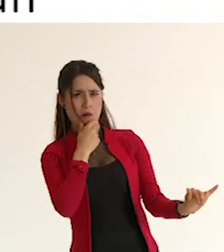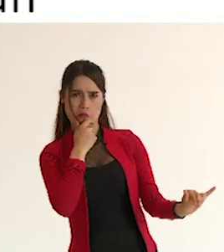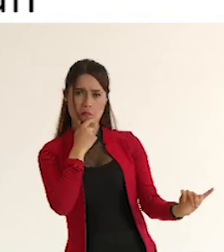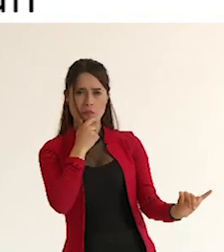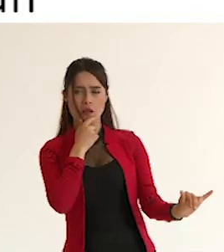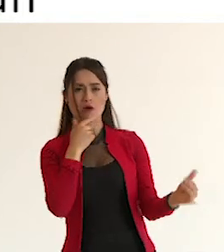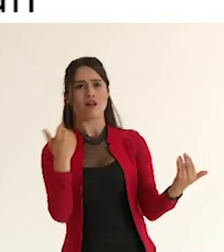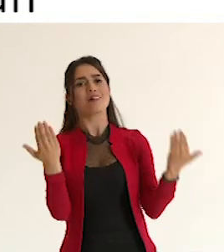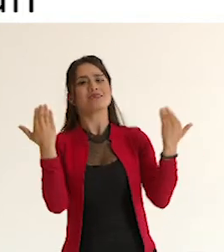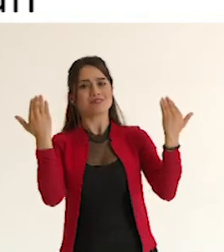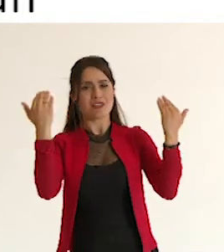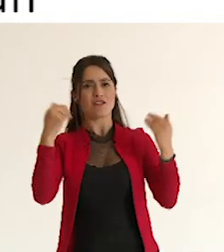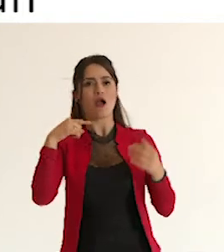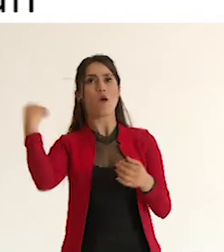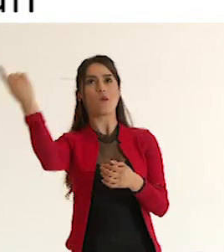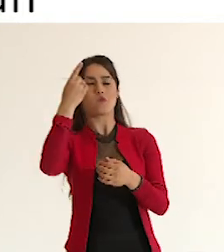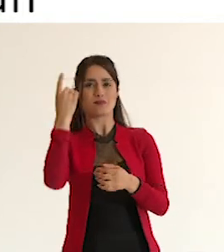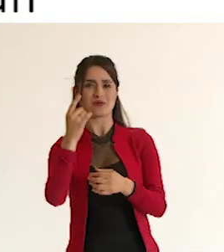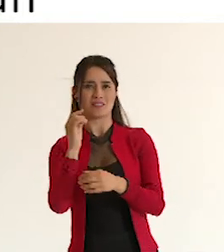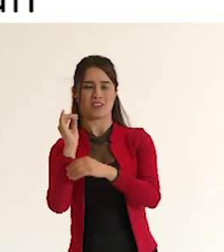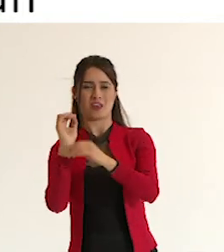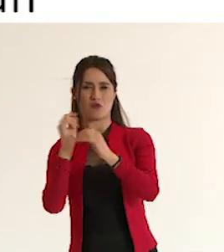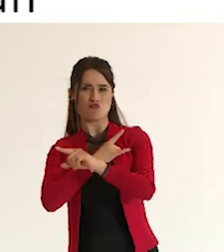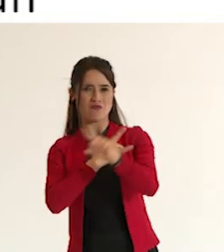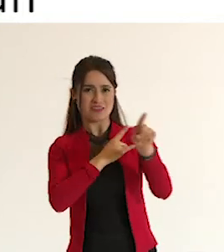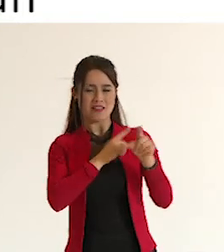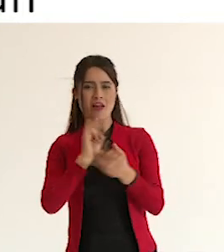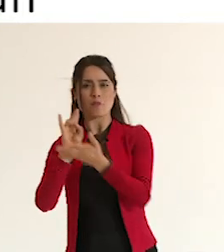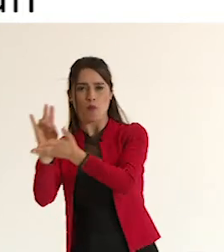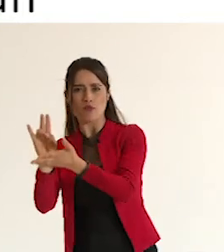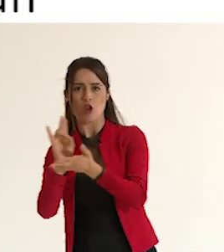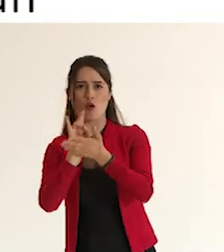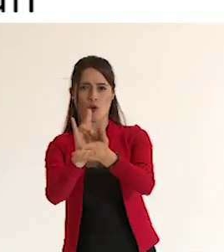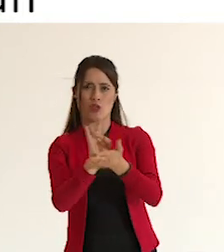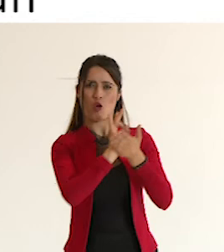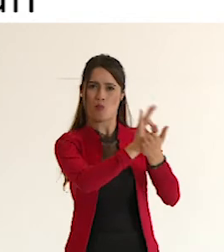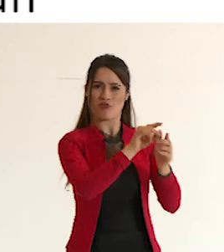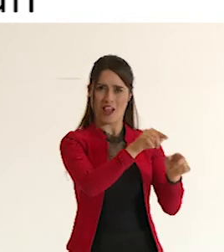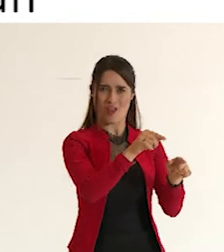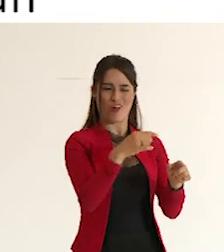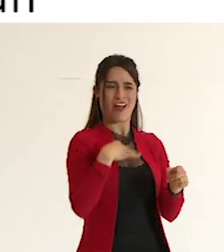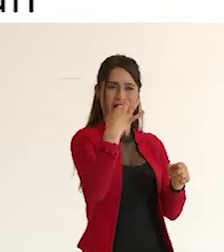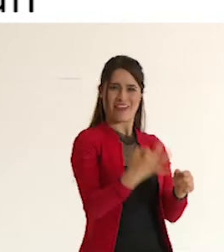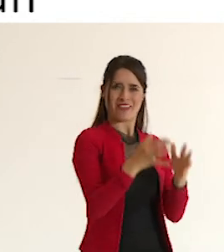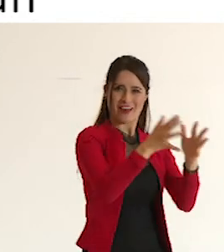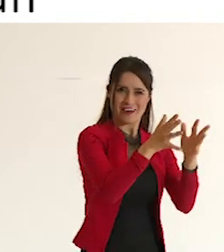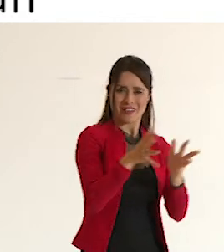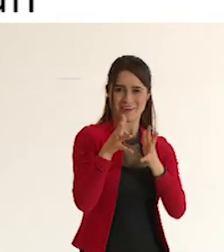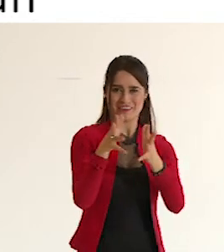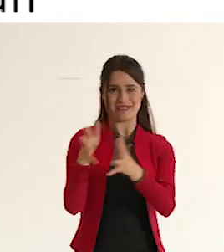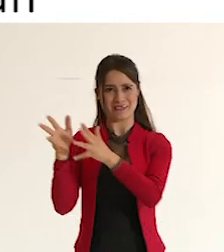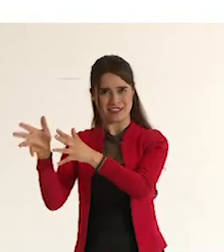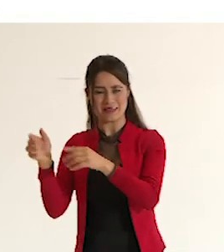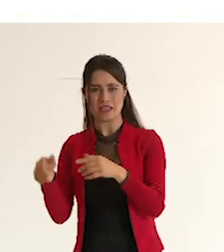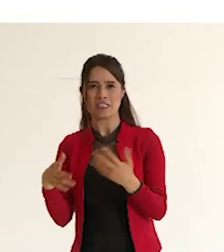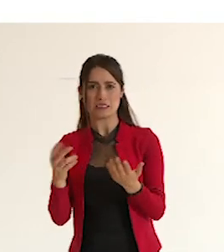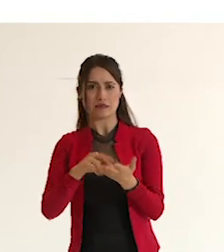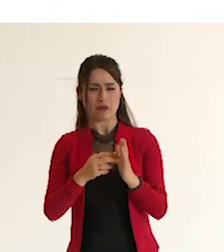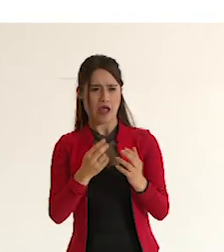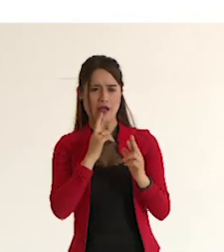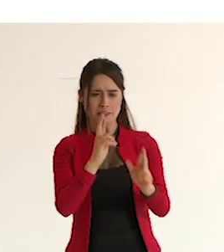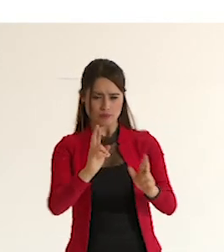está todo este modelo institucional finalmente en que se ve reflejado cuando vamos a ver ya en concreto qué pasa en las clases